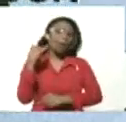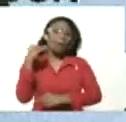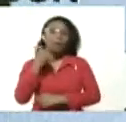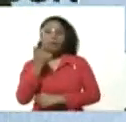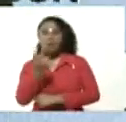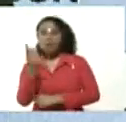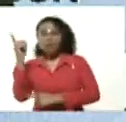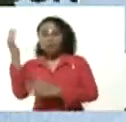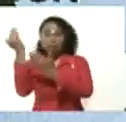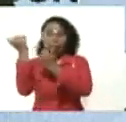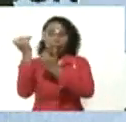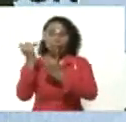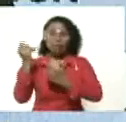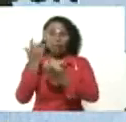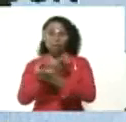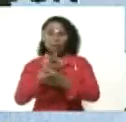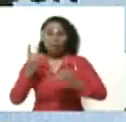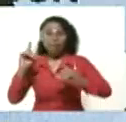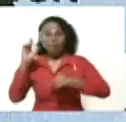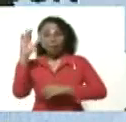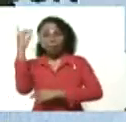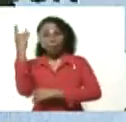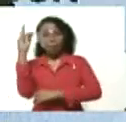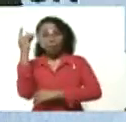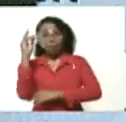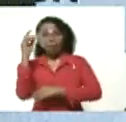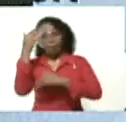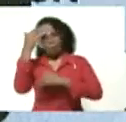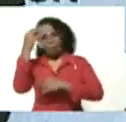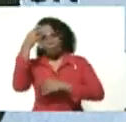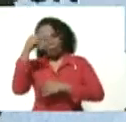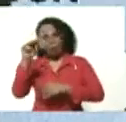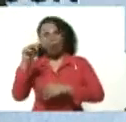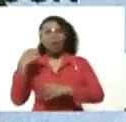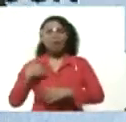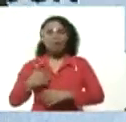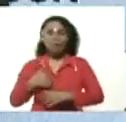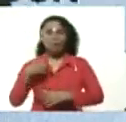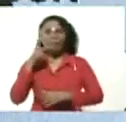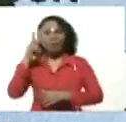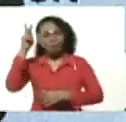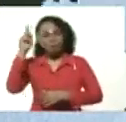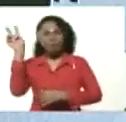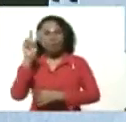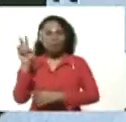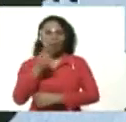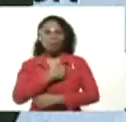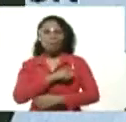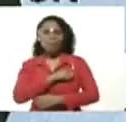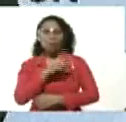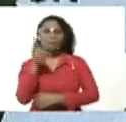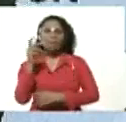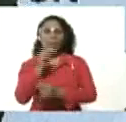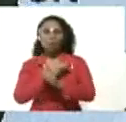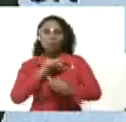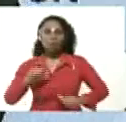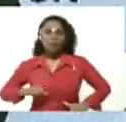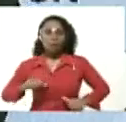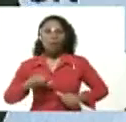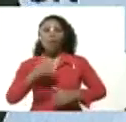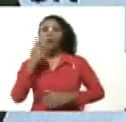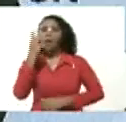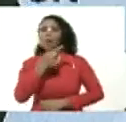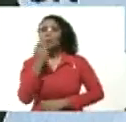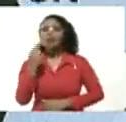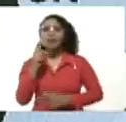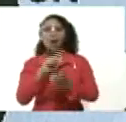escenarios de esperanza democrática en Bolivia, en México, en Argentina, en Perú, en Venezuela, en España, en Portugal, con promesas de cambio en tantos otros